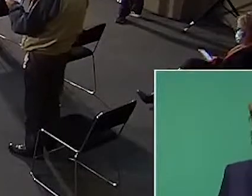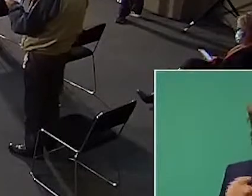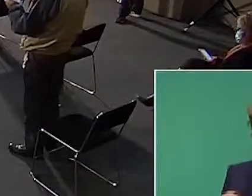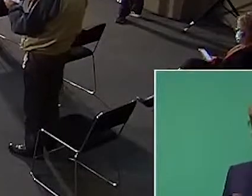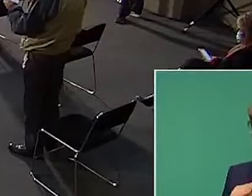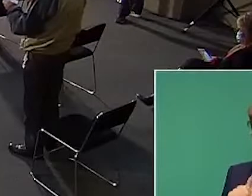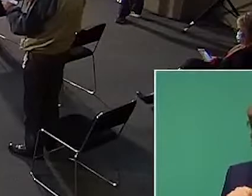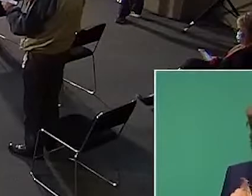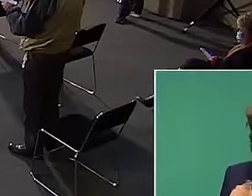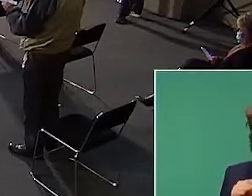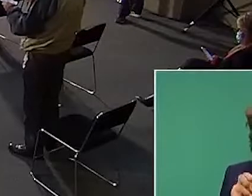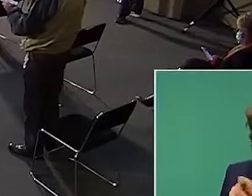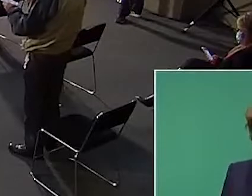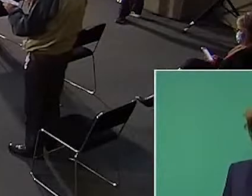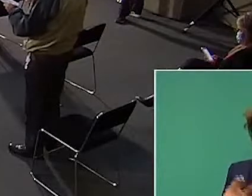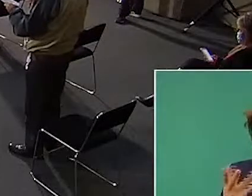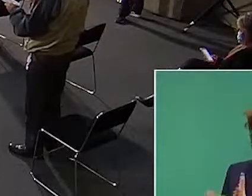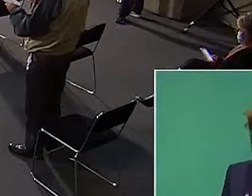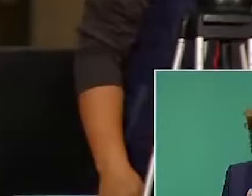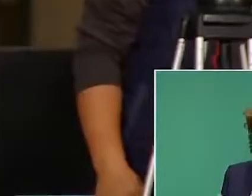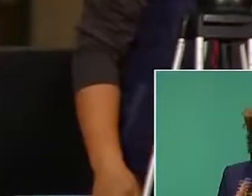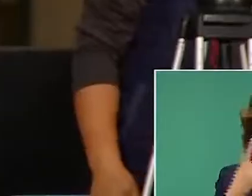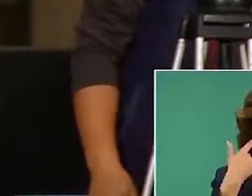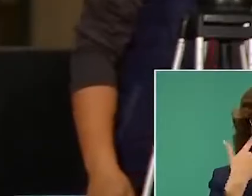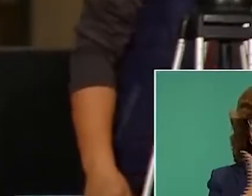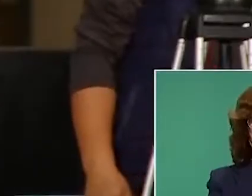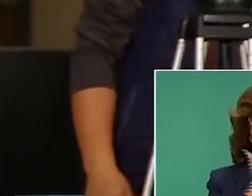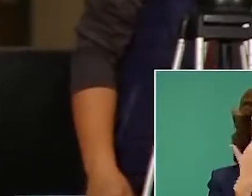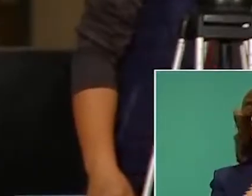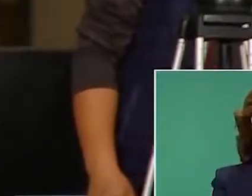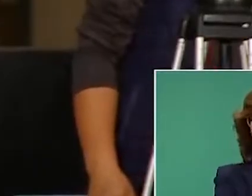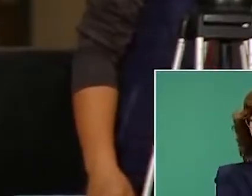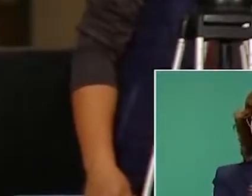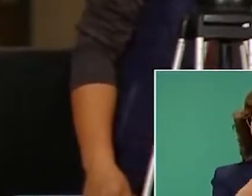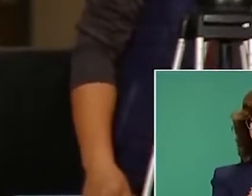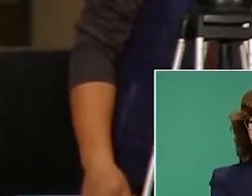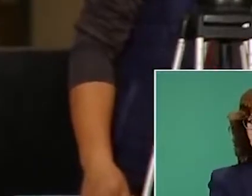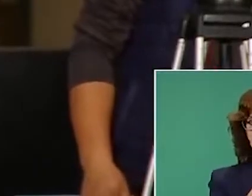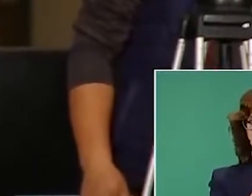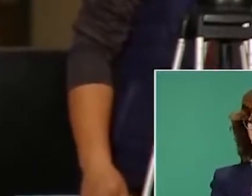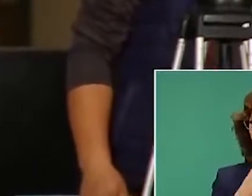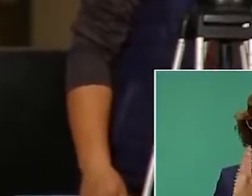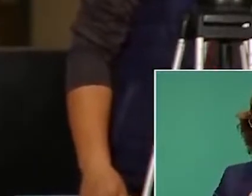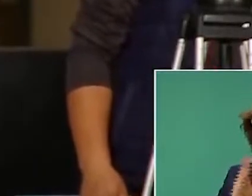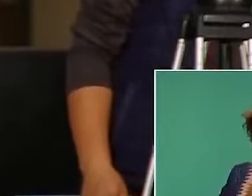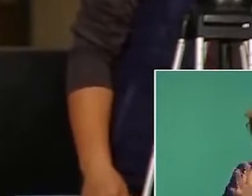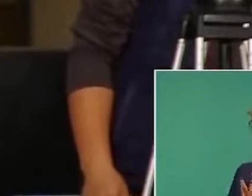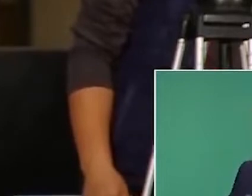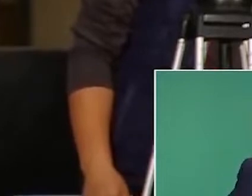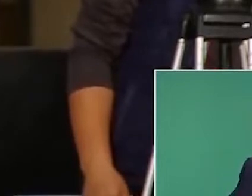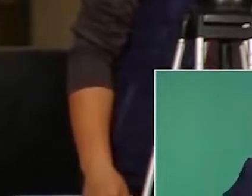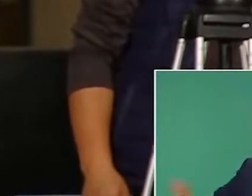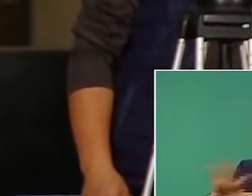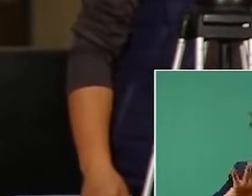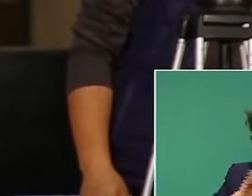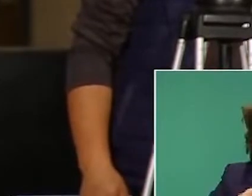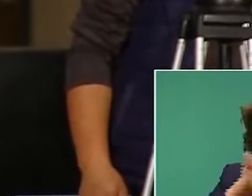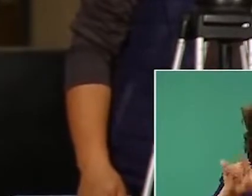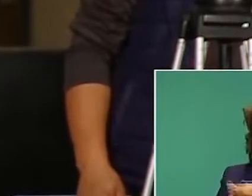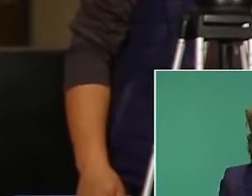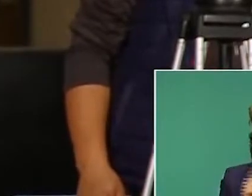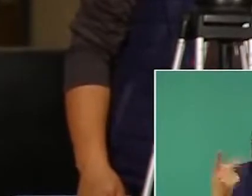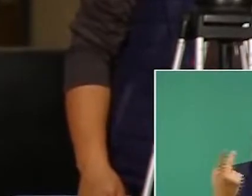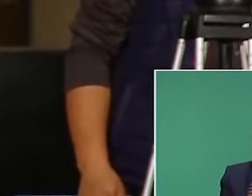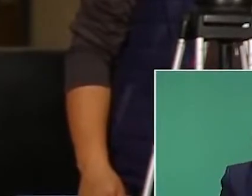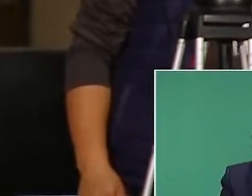asuntos de inteligencia militar. Después Ilich Malagón se vio involucrado en un incidente